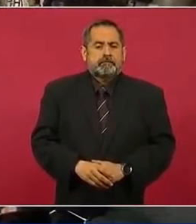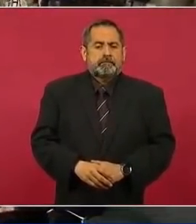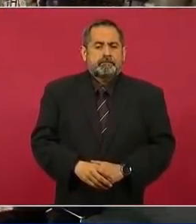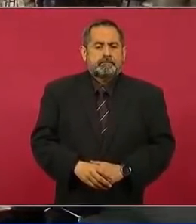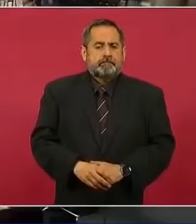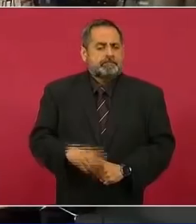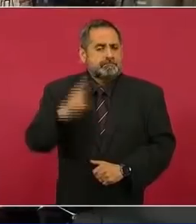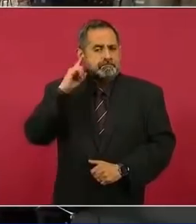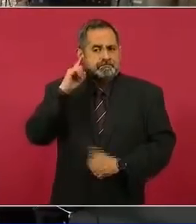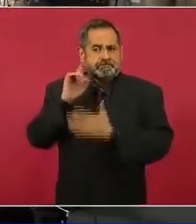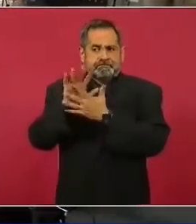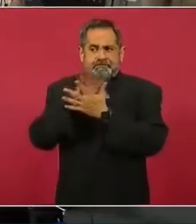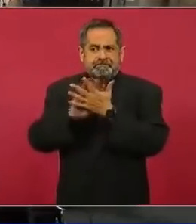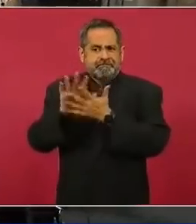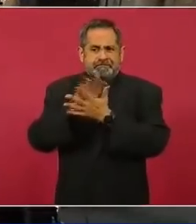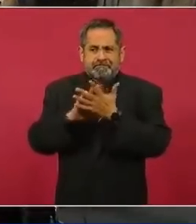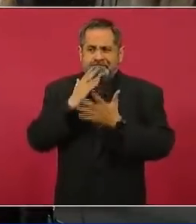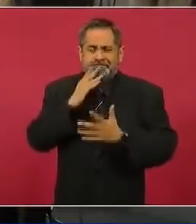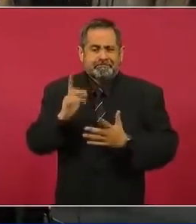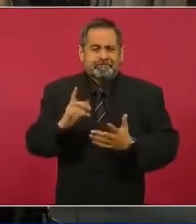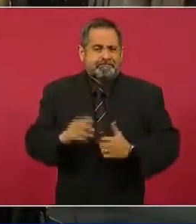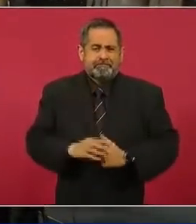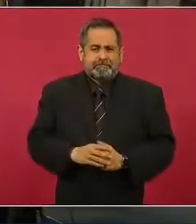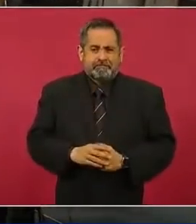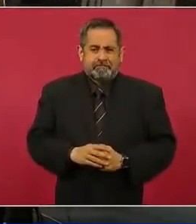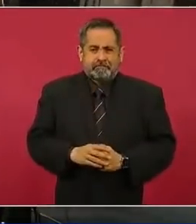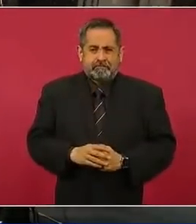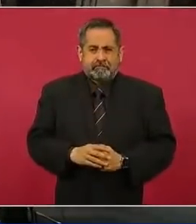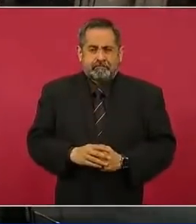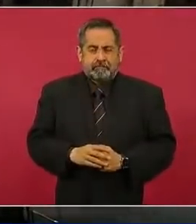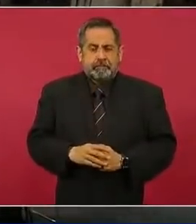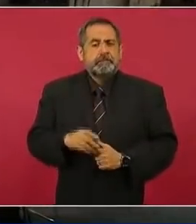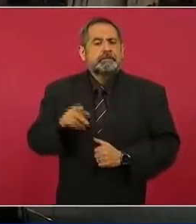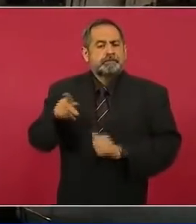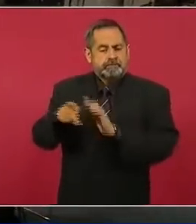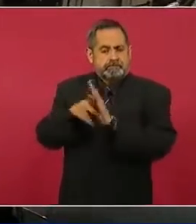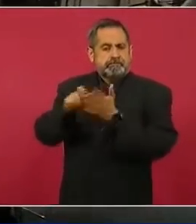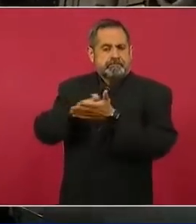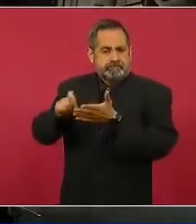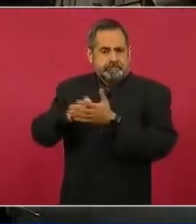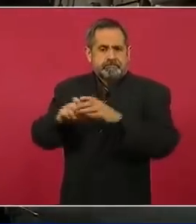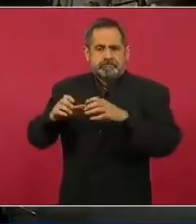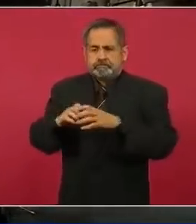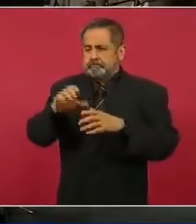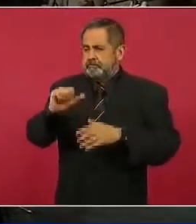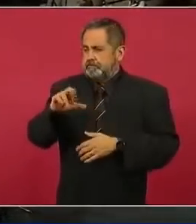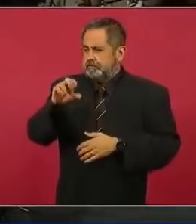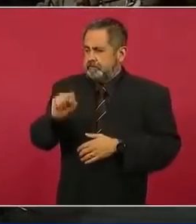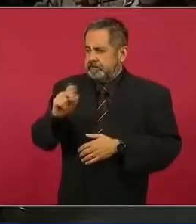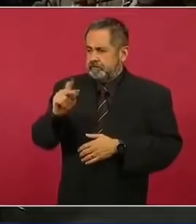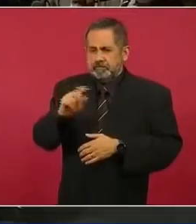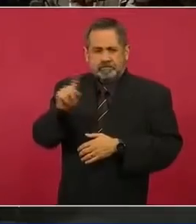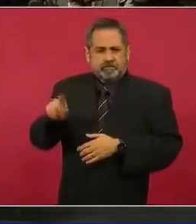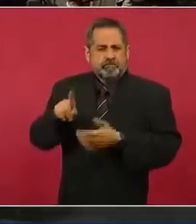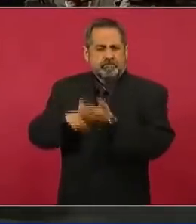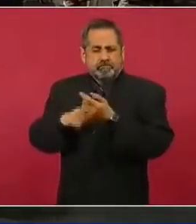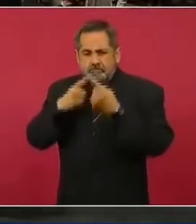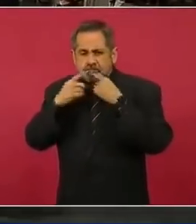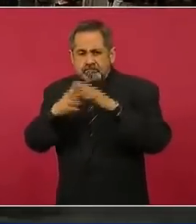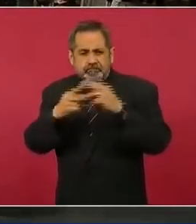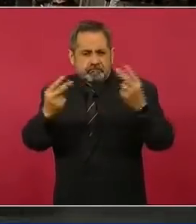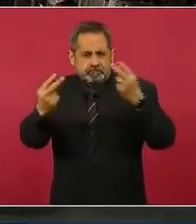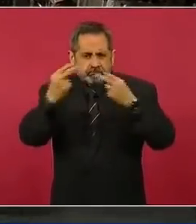de La Molécula Oficial y columnista de la revista Petróleo y Energía. Buenos días a la secretaria y buenos días a quienes nos ven y nos escuchan y